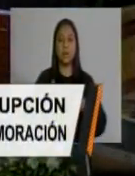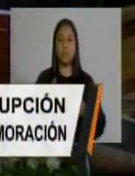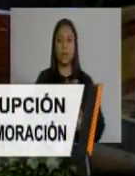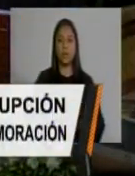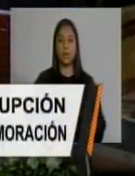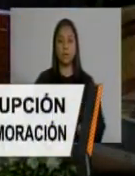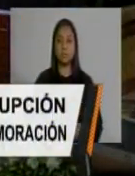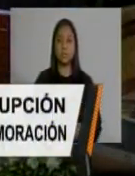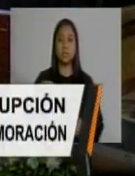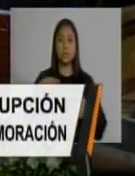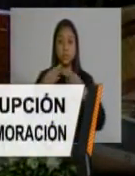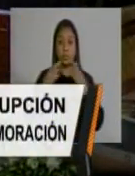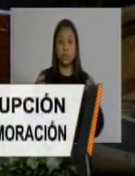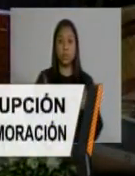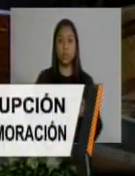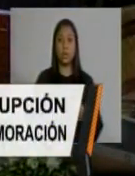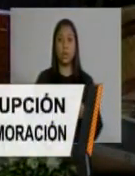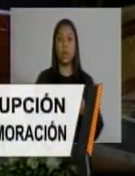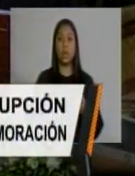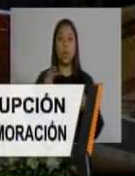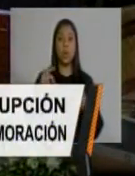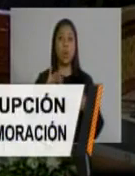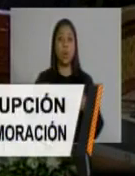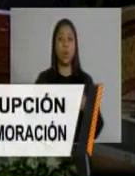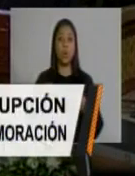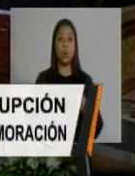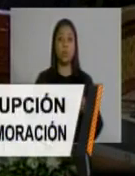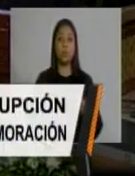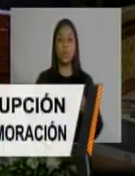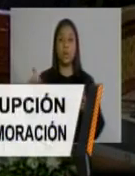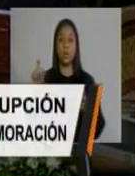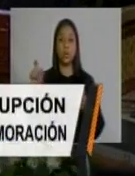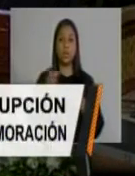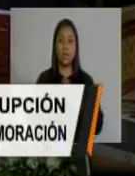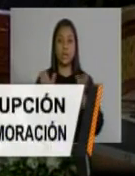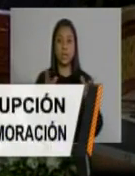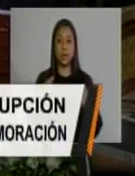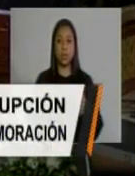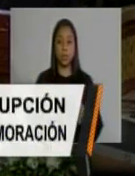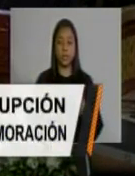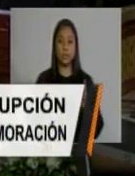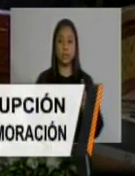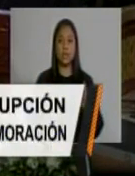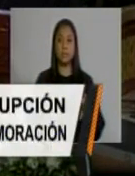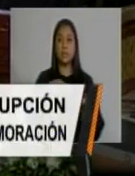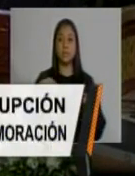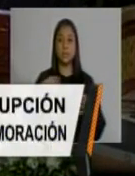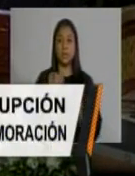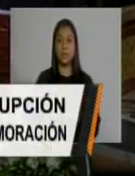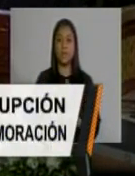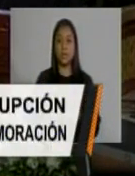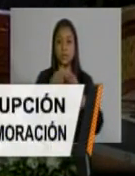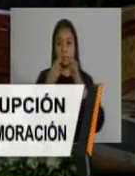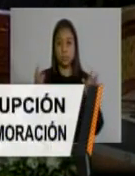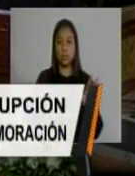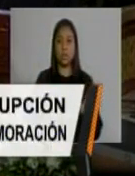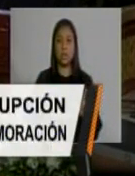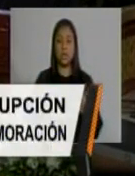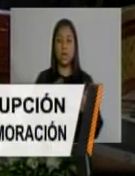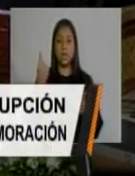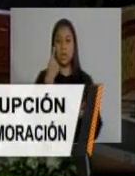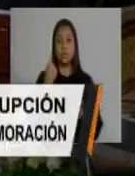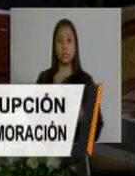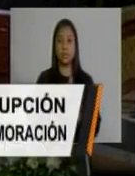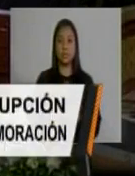Ministerio Público, el Organismo Judicial, la Contraloría de Cuentas, el Ministerio de Finanzas Públicas, la Superintendencia de